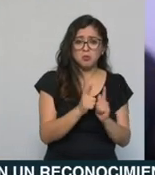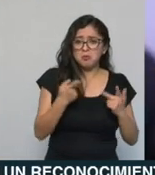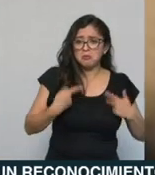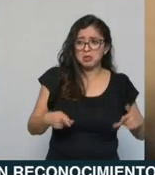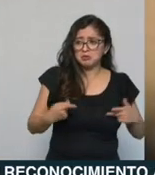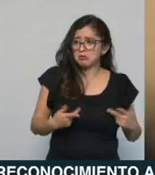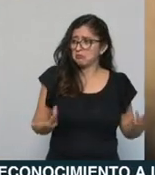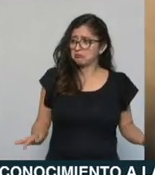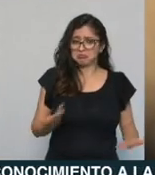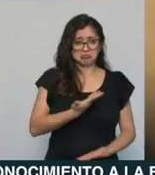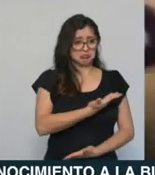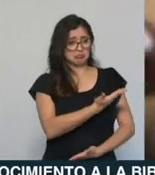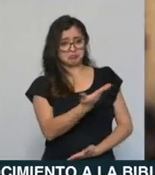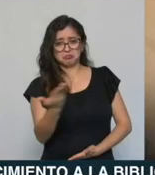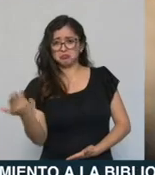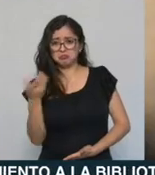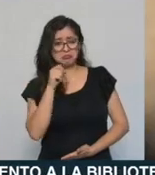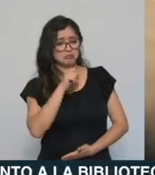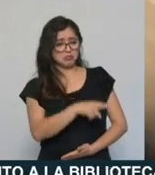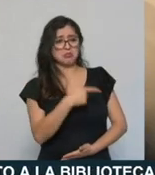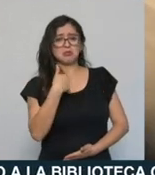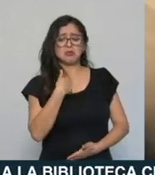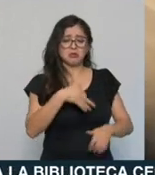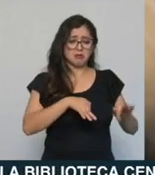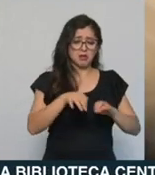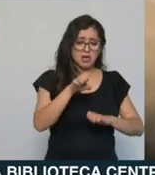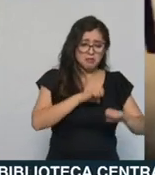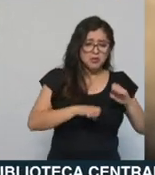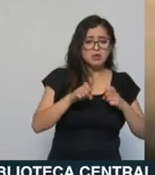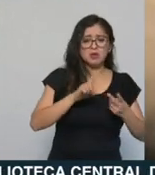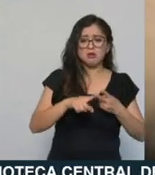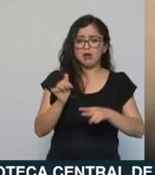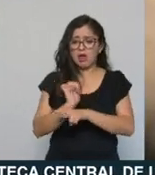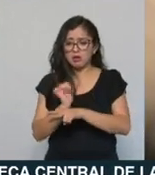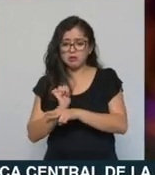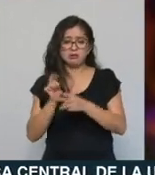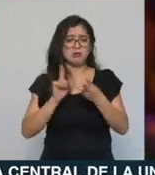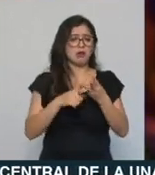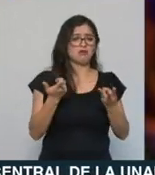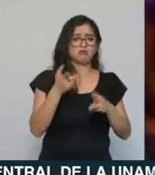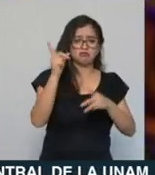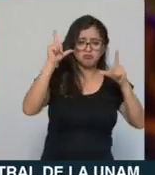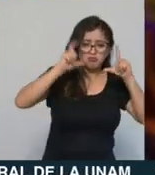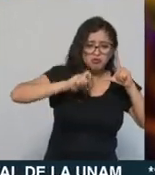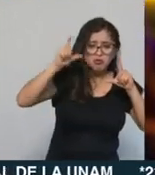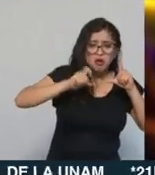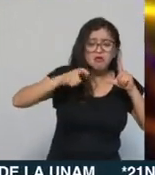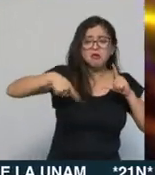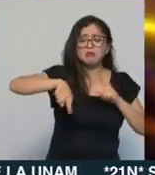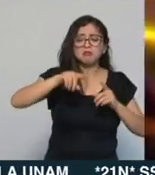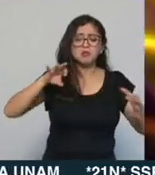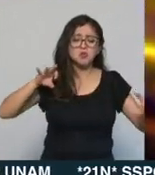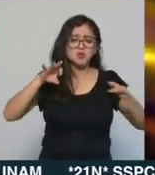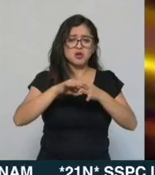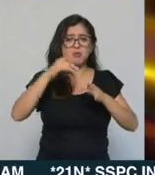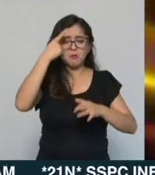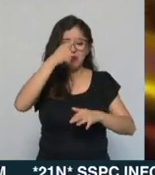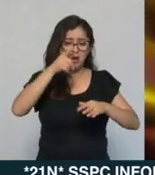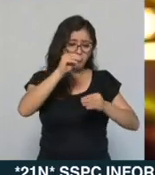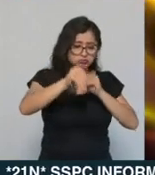¿no? Una persona muy, desde empresarios, artistas, fotógrafos, que nos unimos para empezar a trabajar este